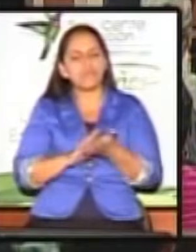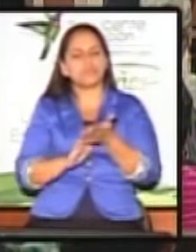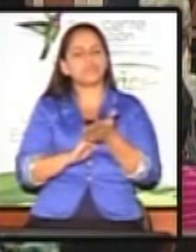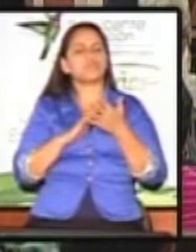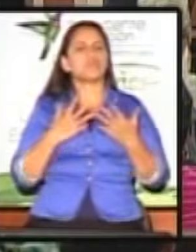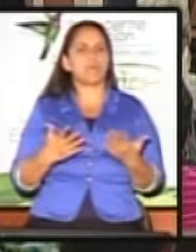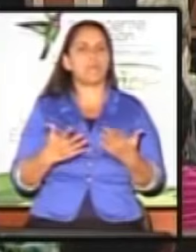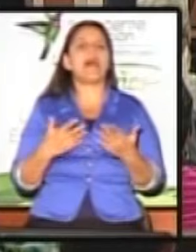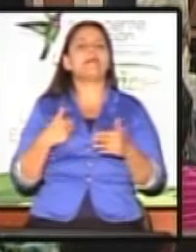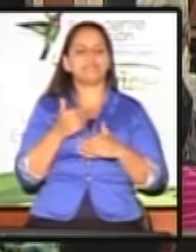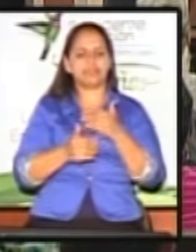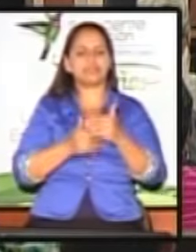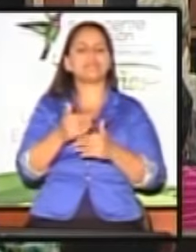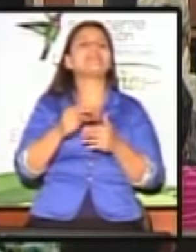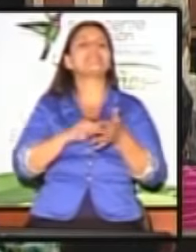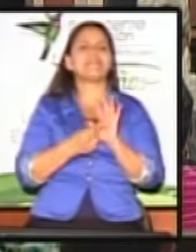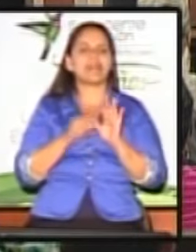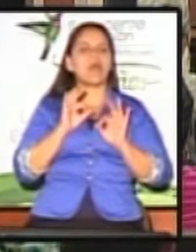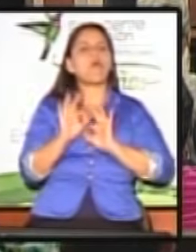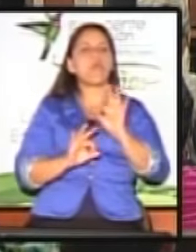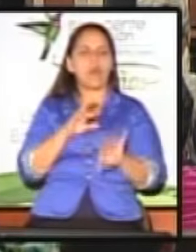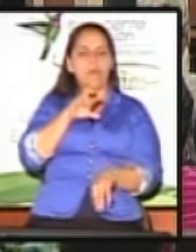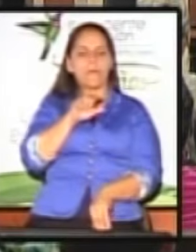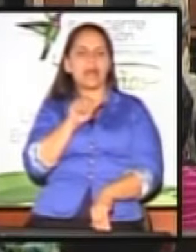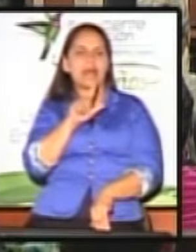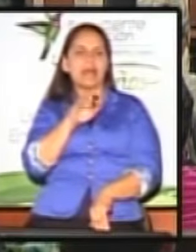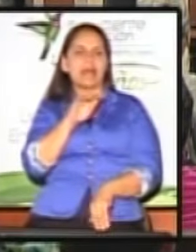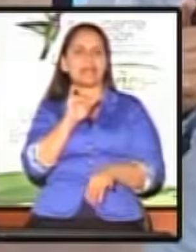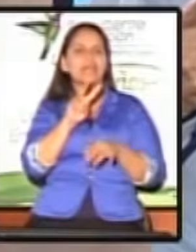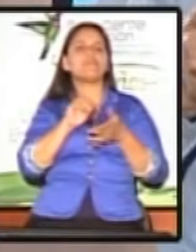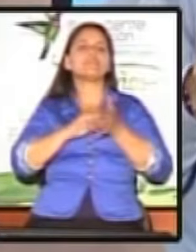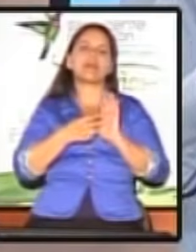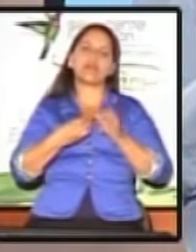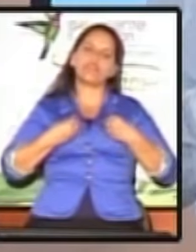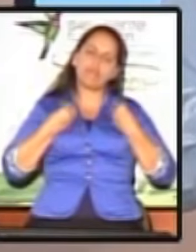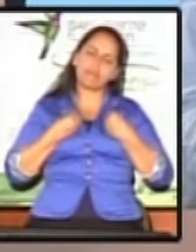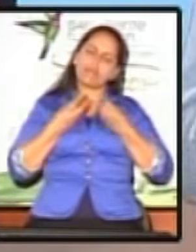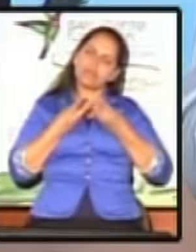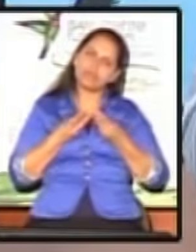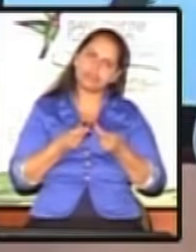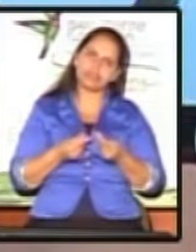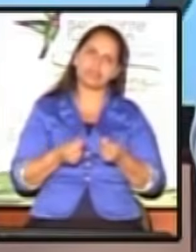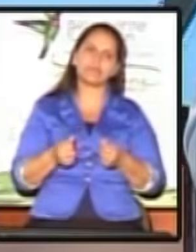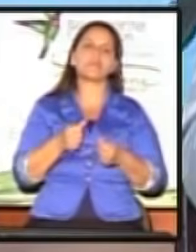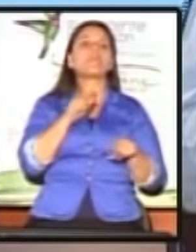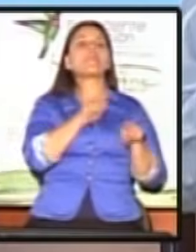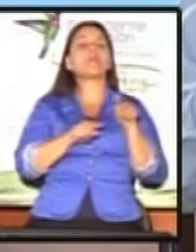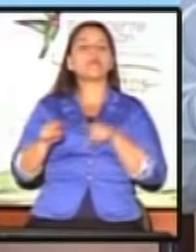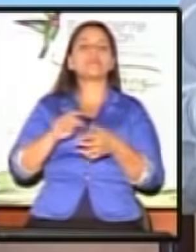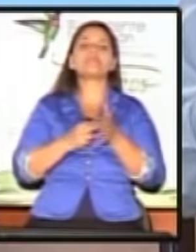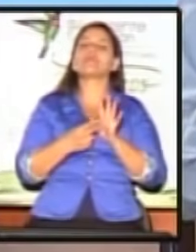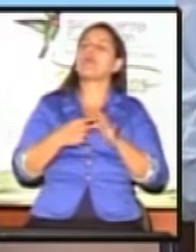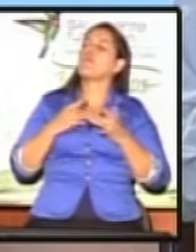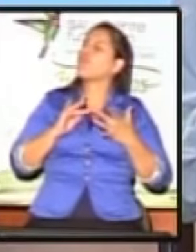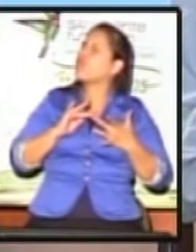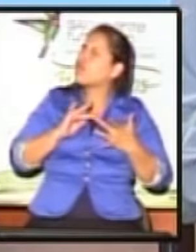muerte. Eso es el cuidado paliativo, mitigar el sufrimiento. Y hay un sufrimiento que es el dolor, que no siempre va a